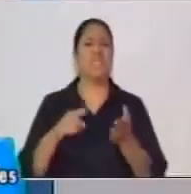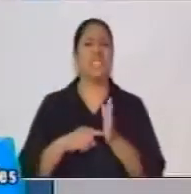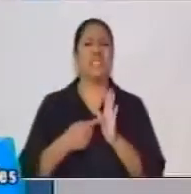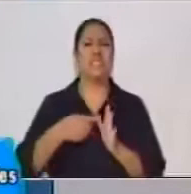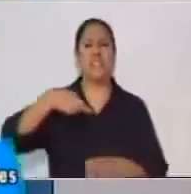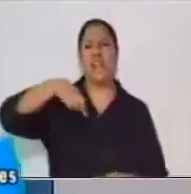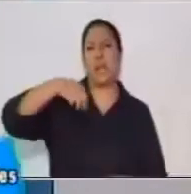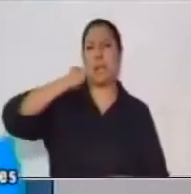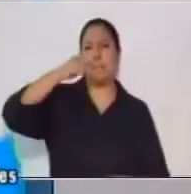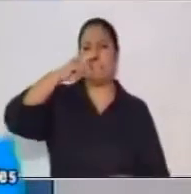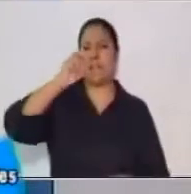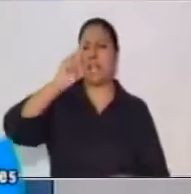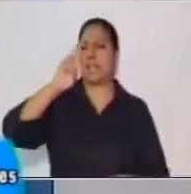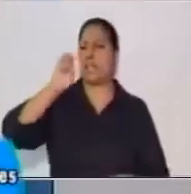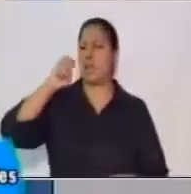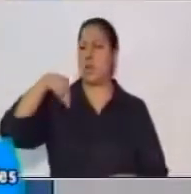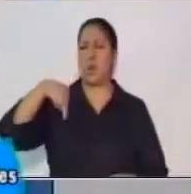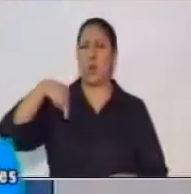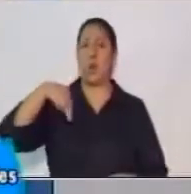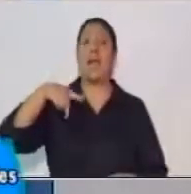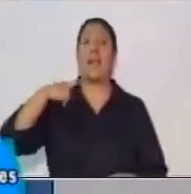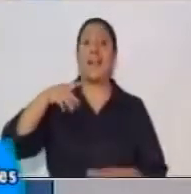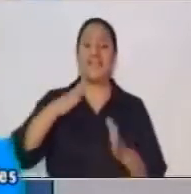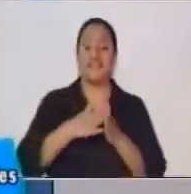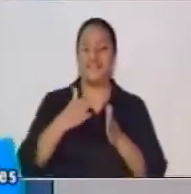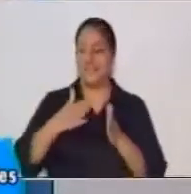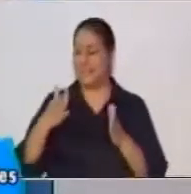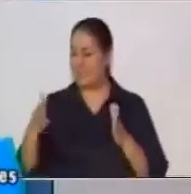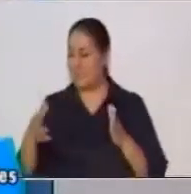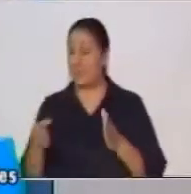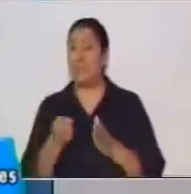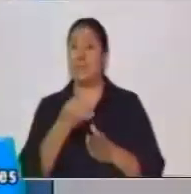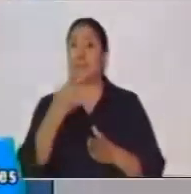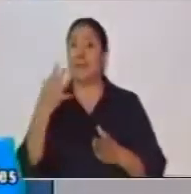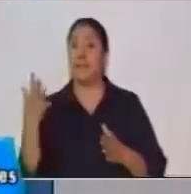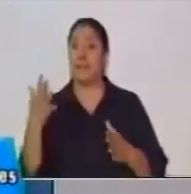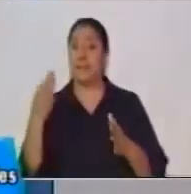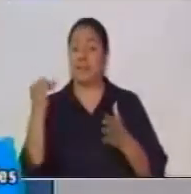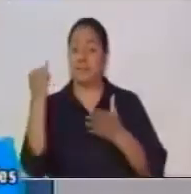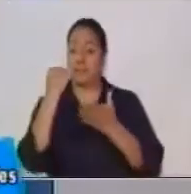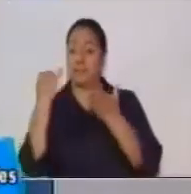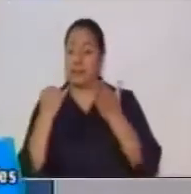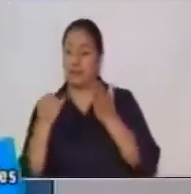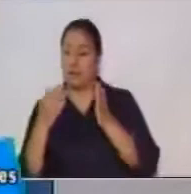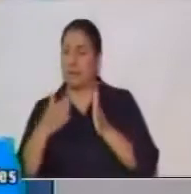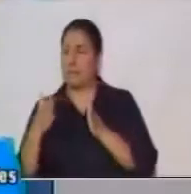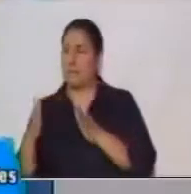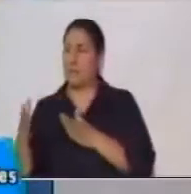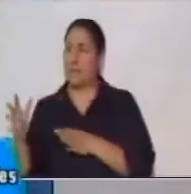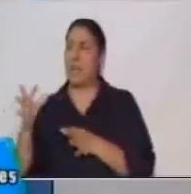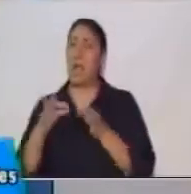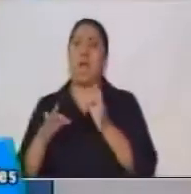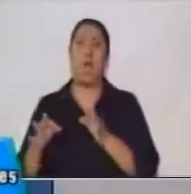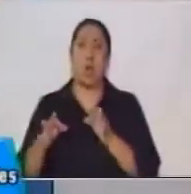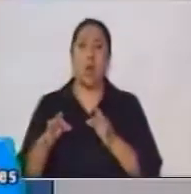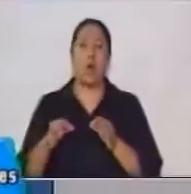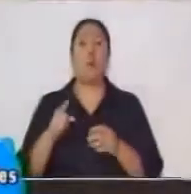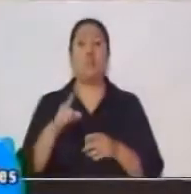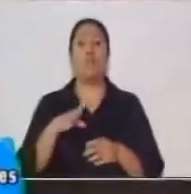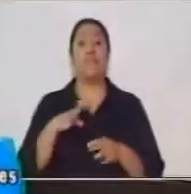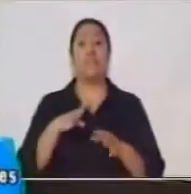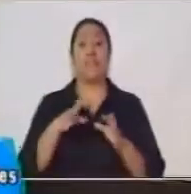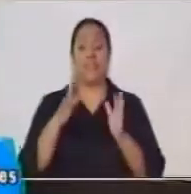cantidades, gráficas, colores u eventos que construyen una estructura o un